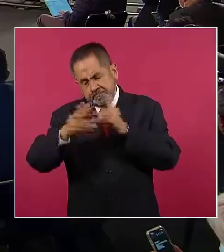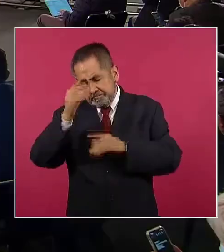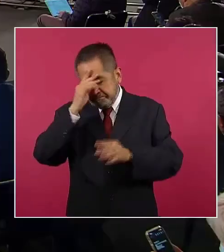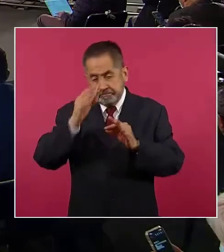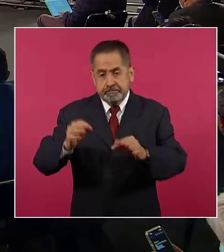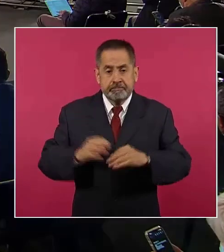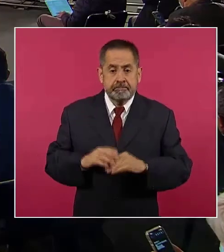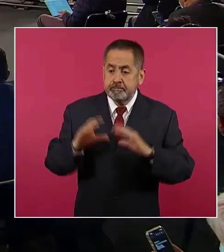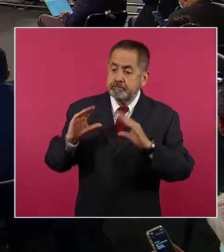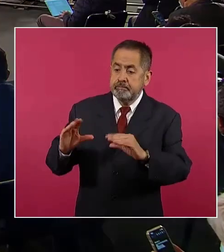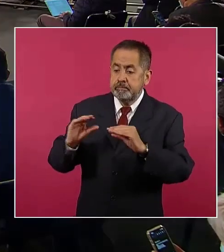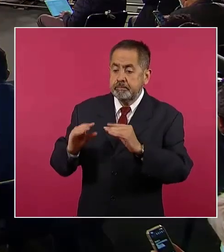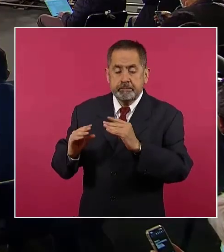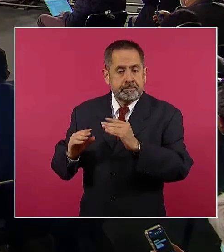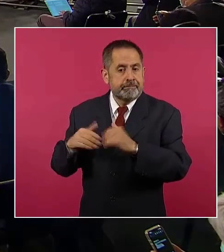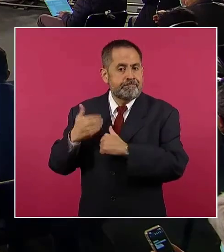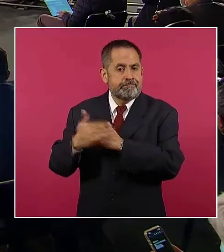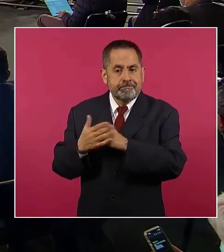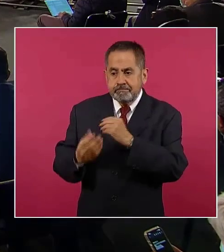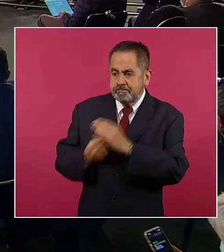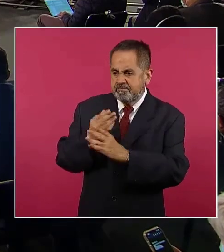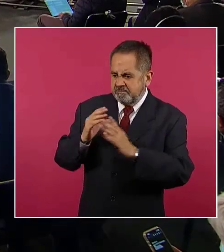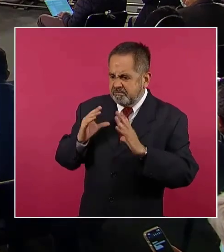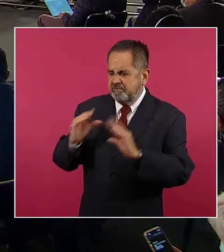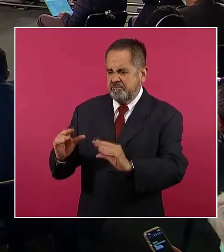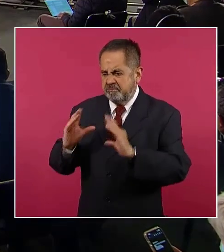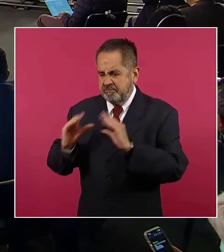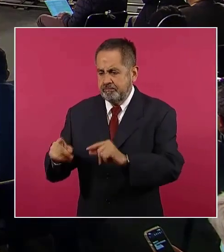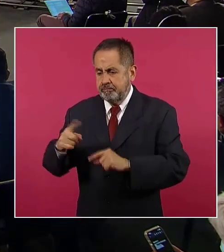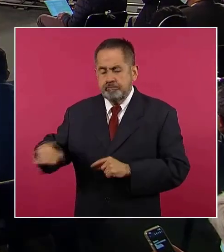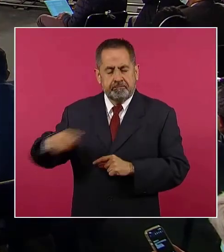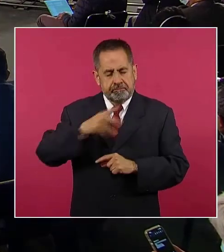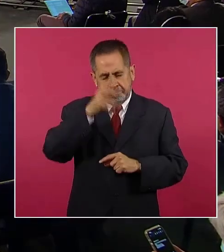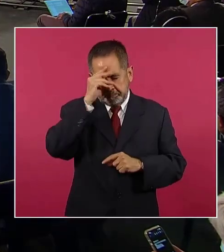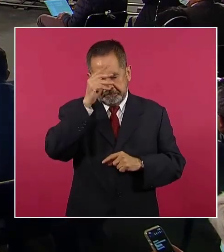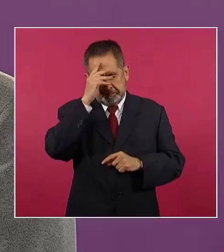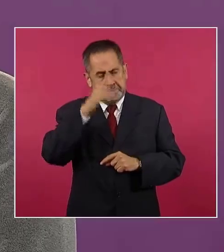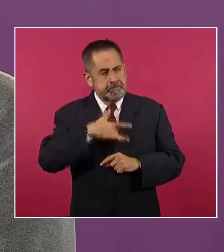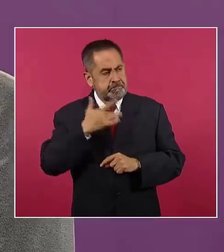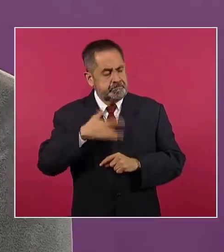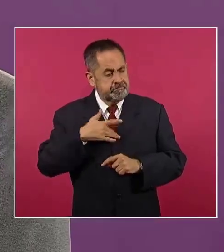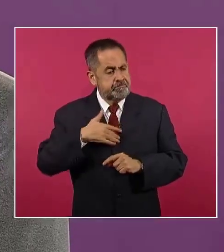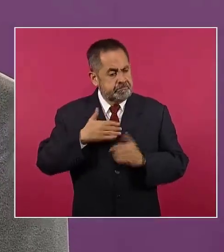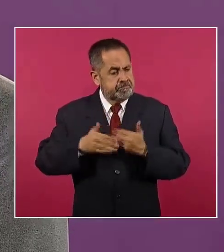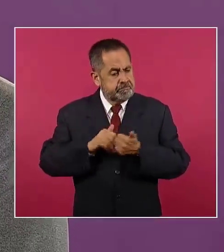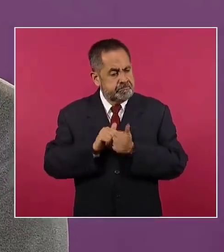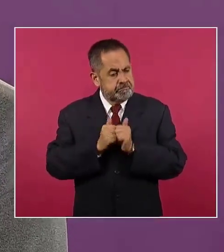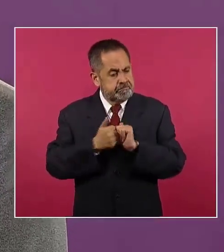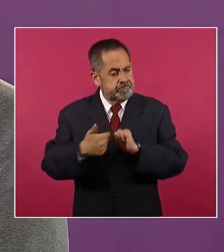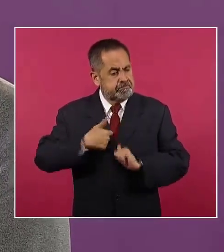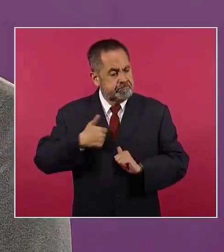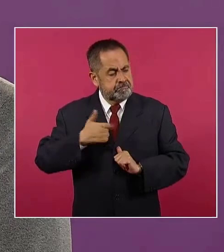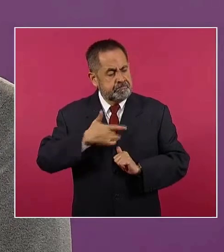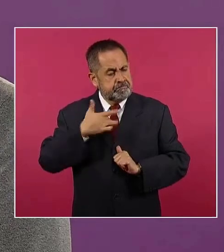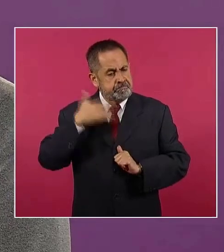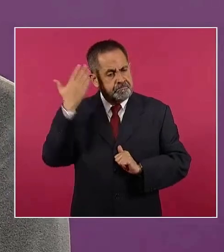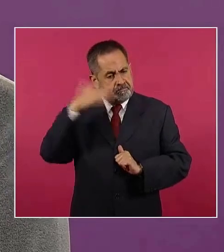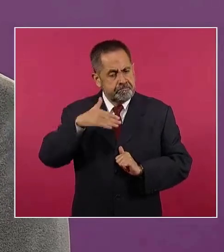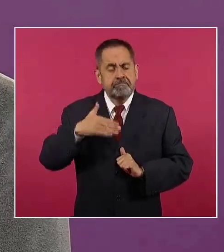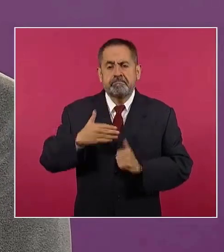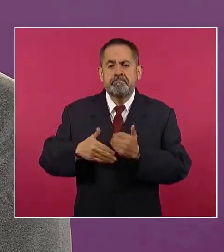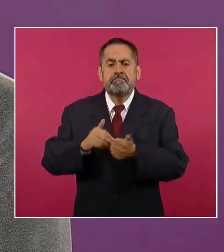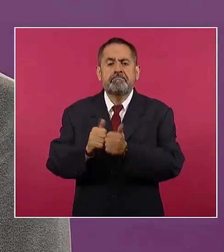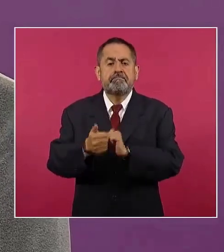descuidar lo nuevo para que ustedes puedan construir su propio aprendizaje. Vamos a lograr este objetivo, estoy segura,